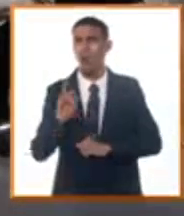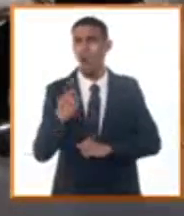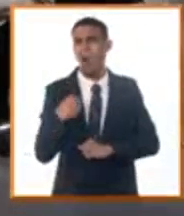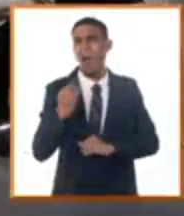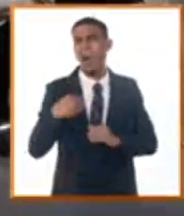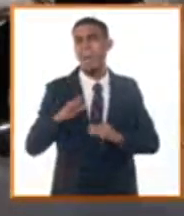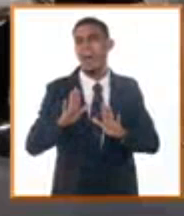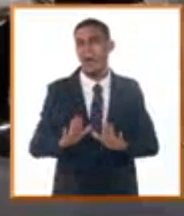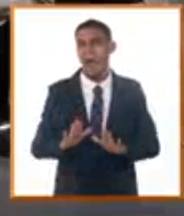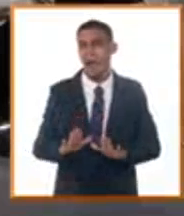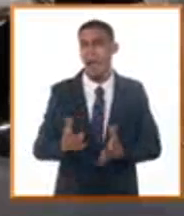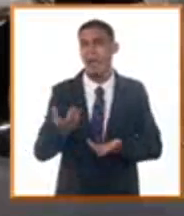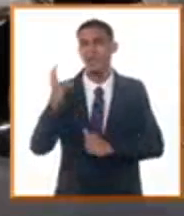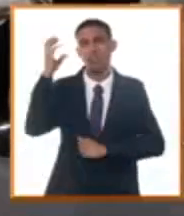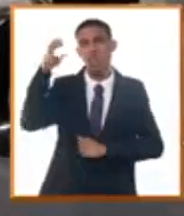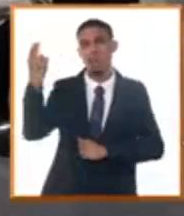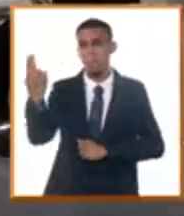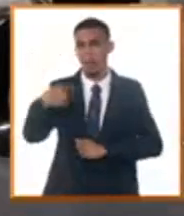en cada